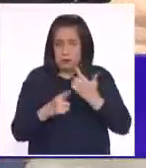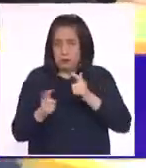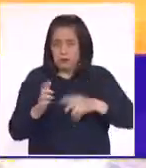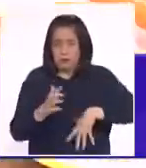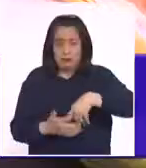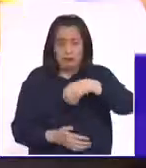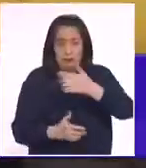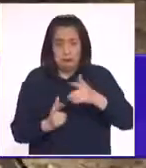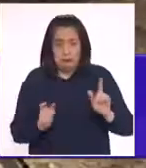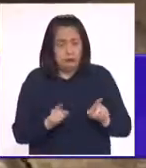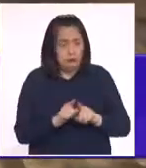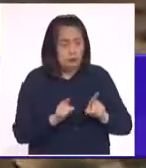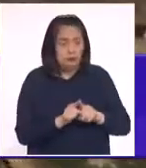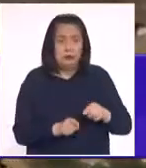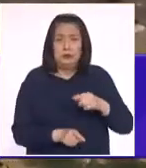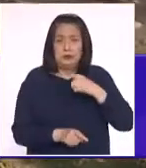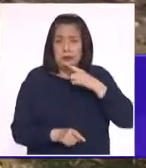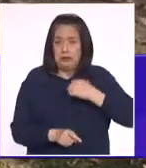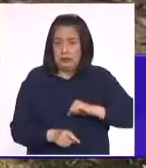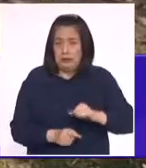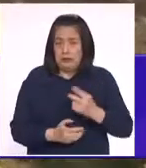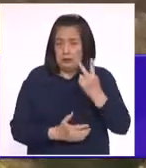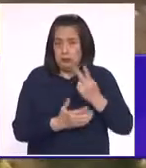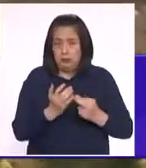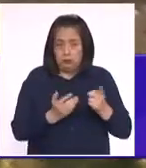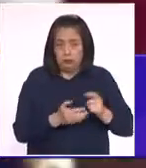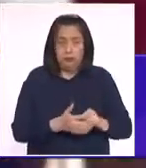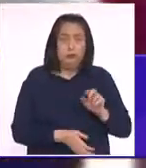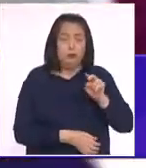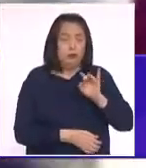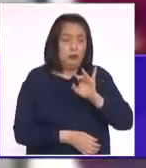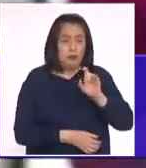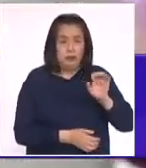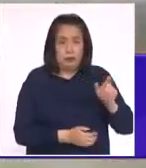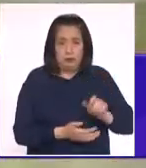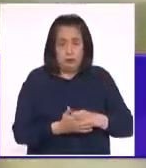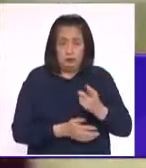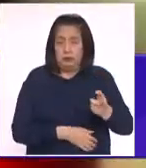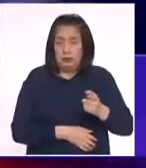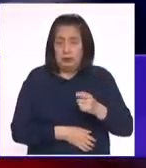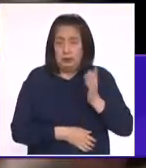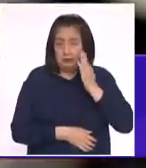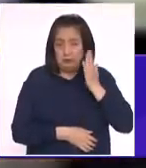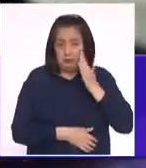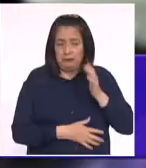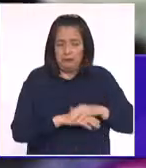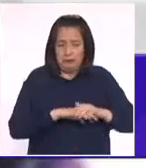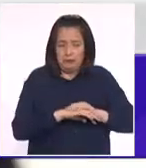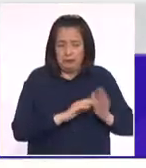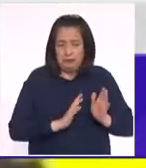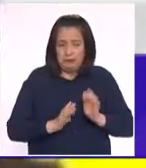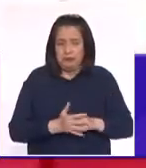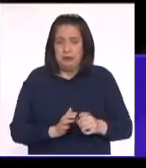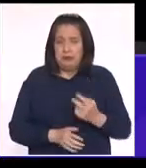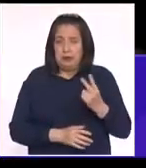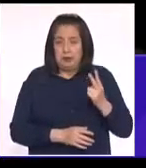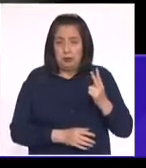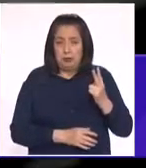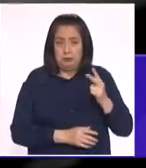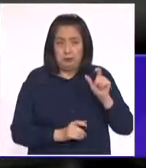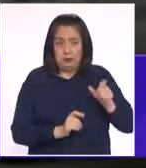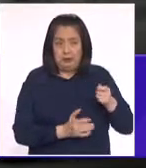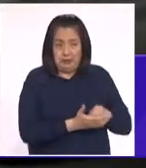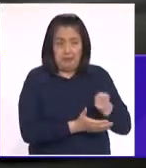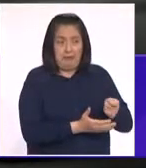libertad. También fue liberada la hija de ambos, Nicole Rosales Echevarría, con quien La China habría conspirado para que dos sicarios